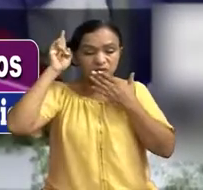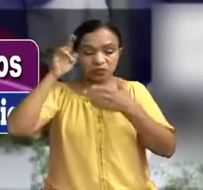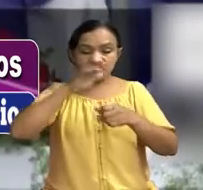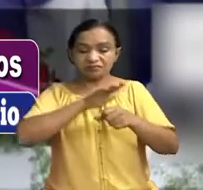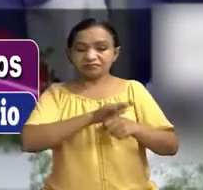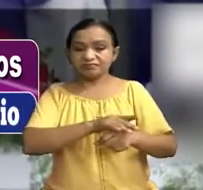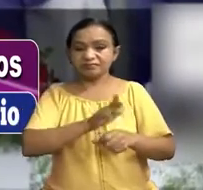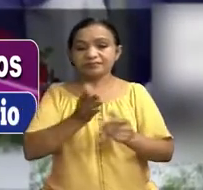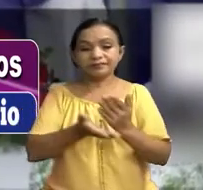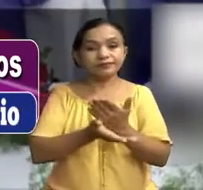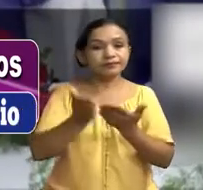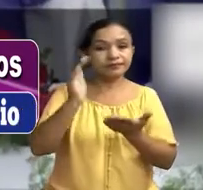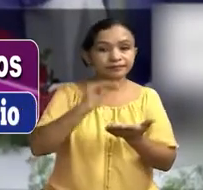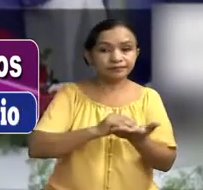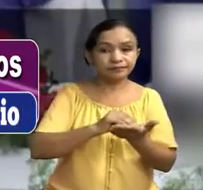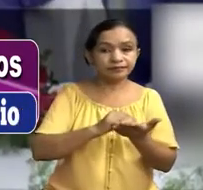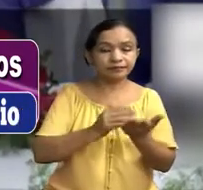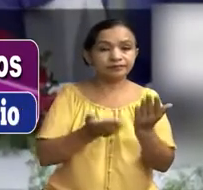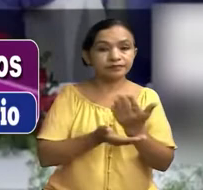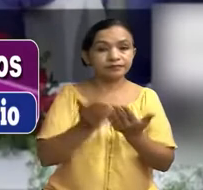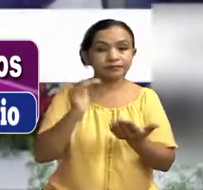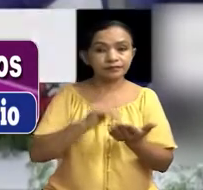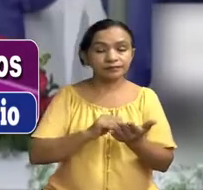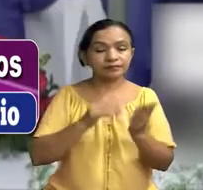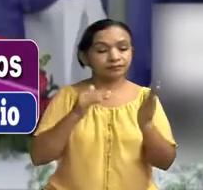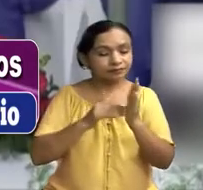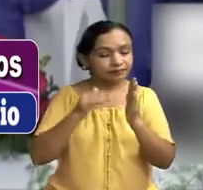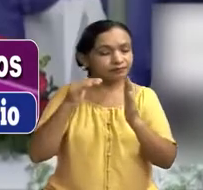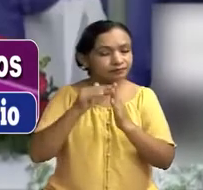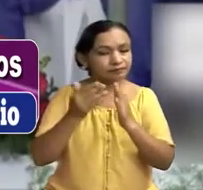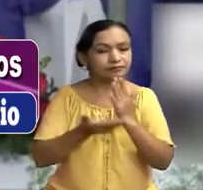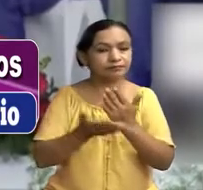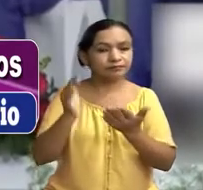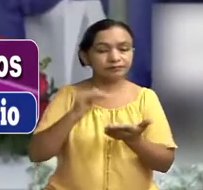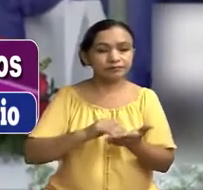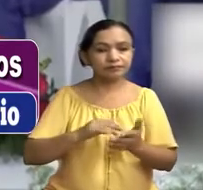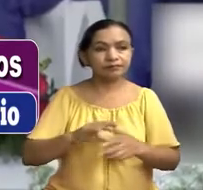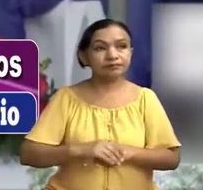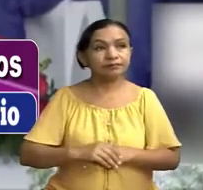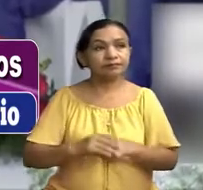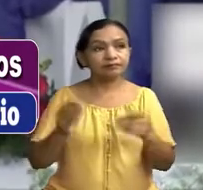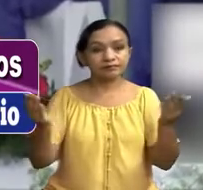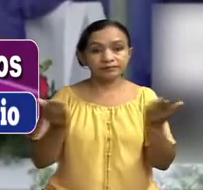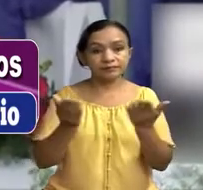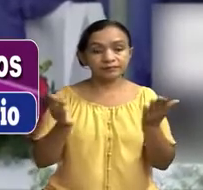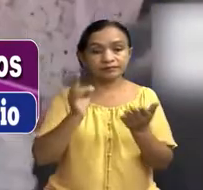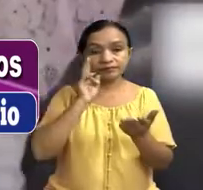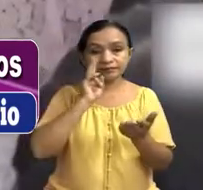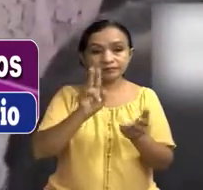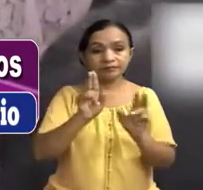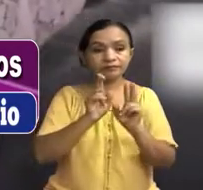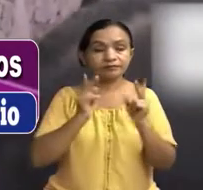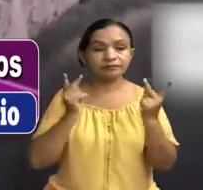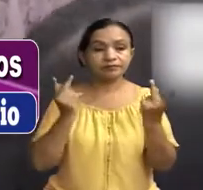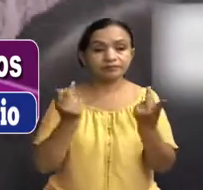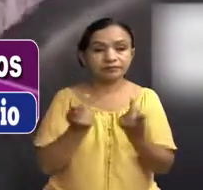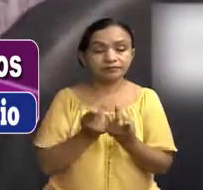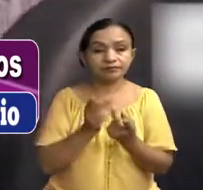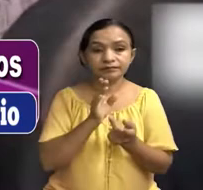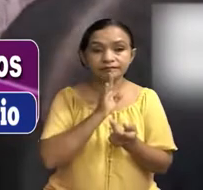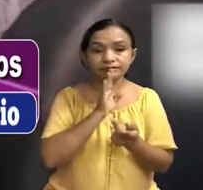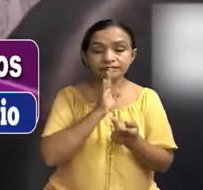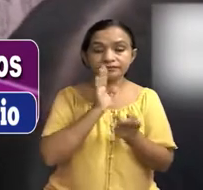volverán, como dijo Qatari, volveremos hechos millones. Y mire qué vigencia precisamente de los pueblos. Usted mencionaba algo